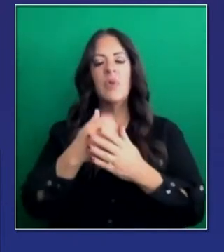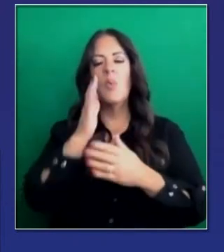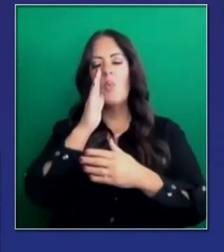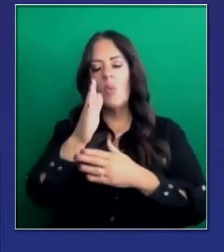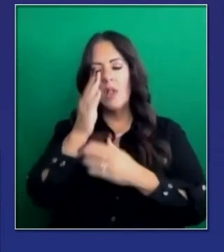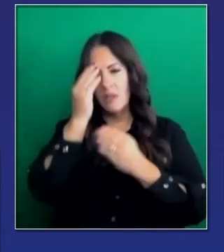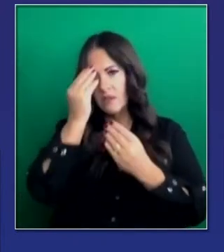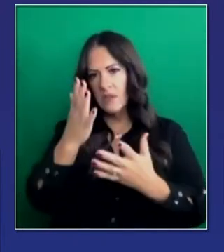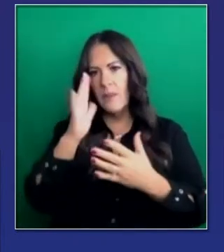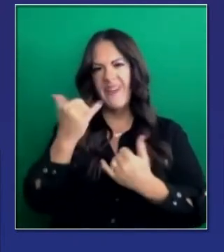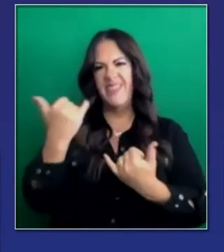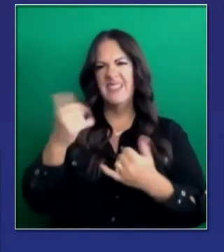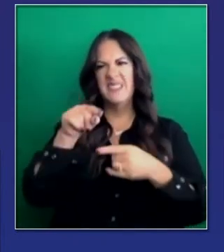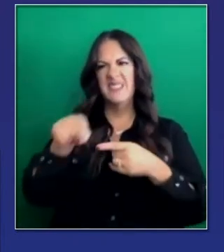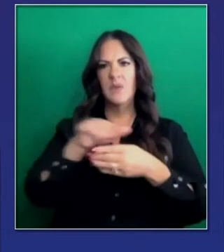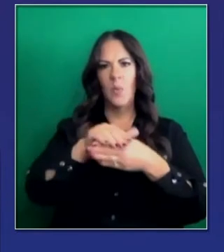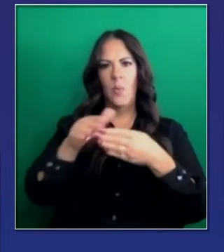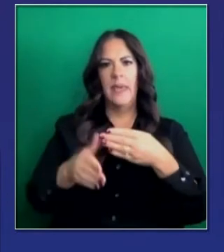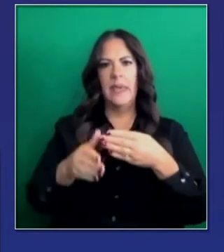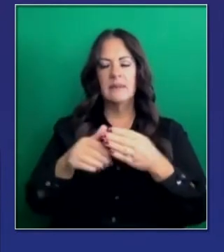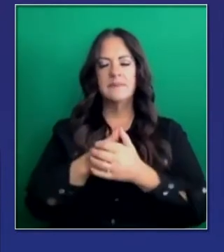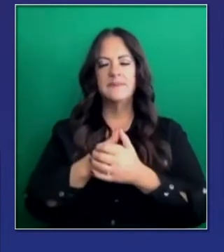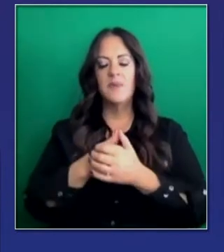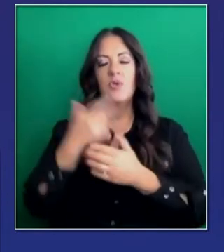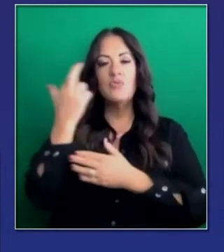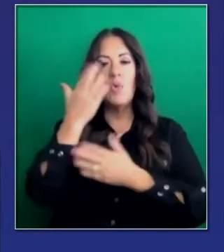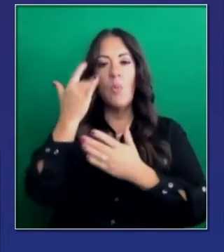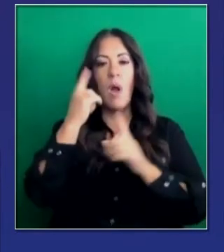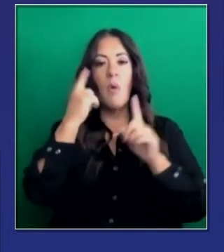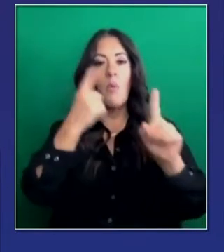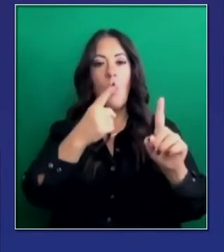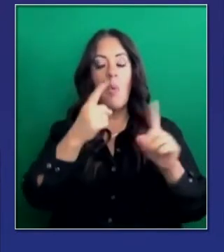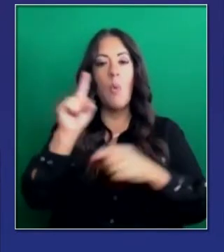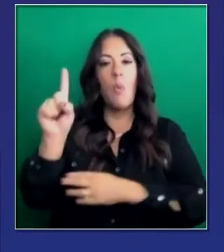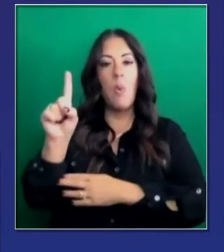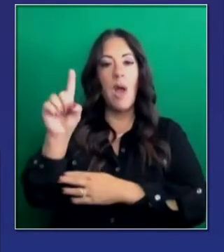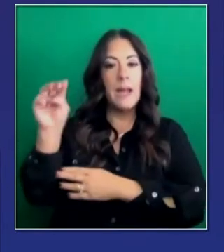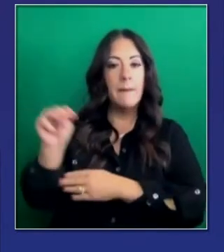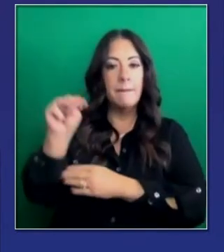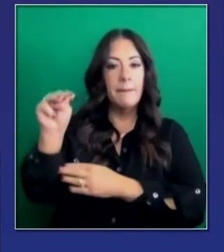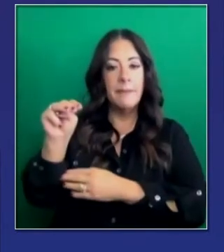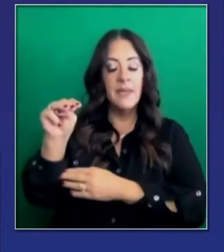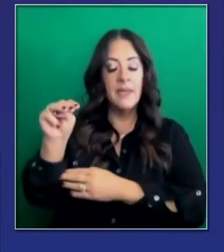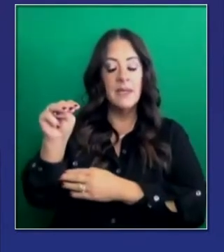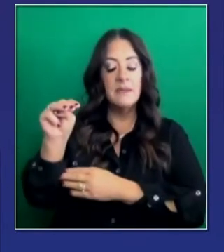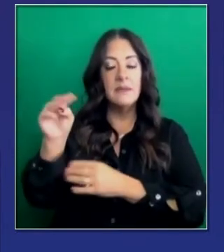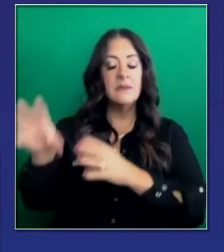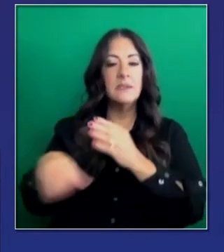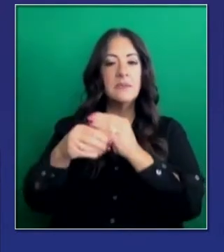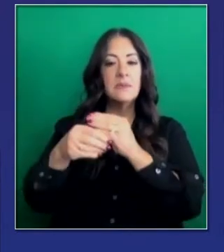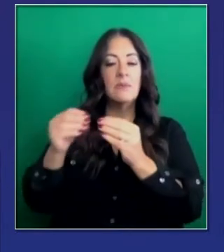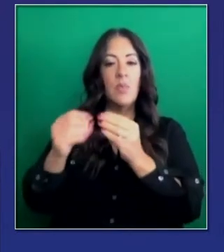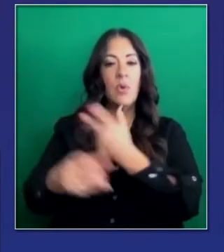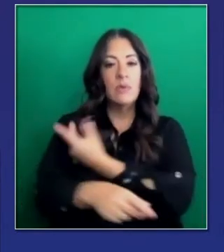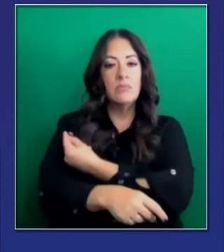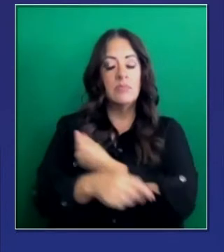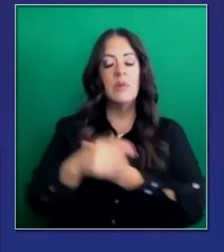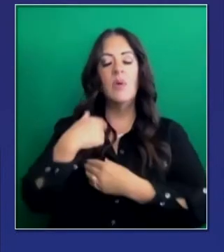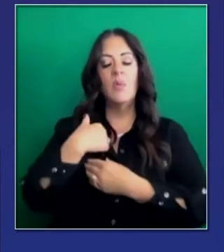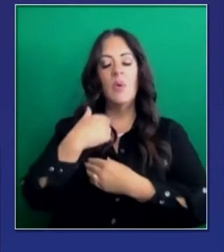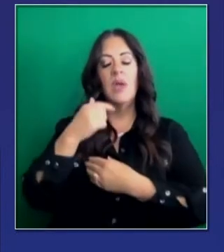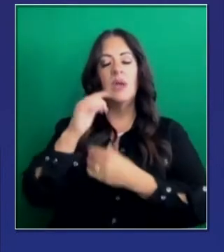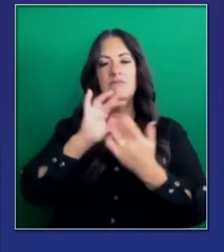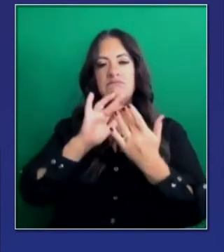información y la tendremos para este fin de semana y la razón por la cual fijamos un un objetivo de un millón es porque estamos haciendo un llamado